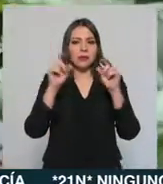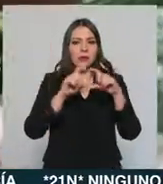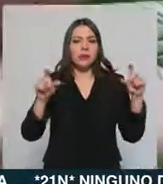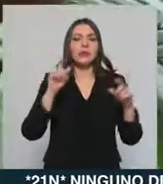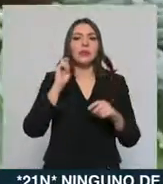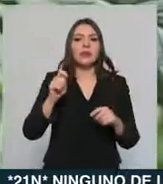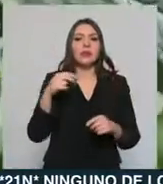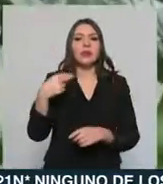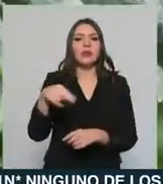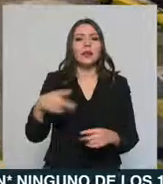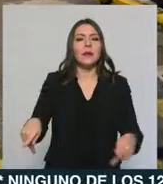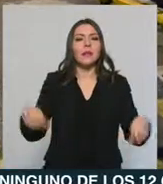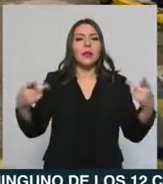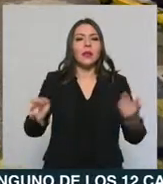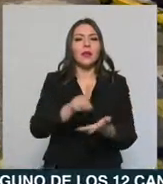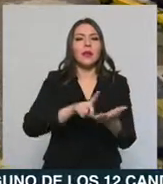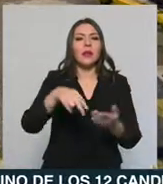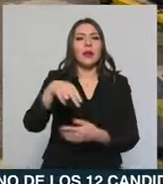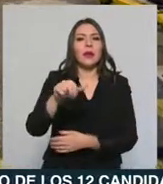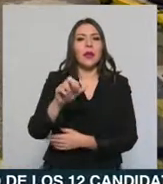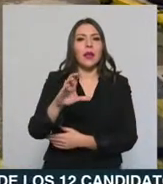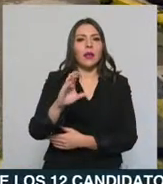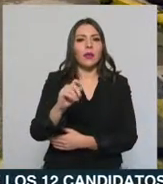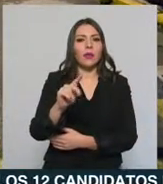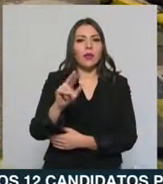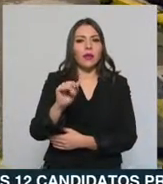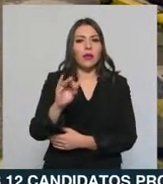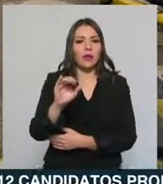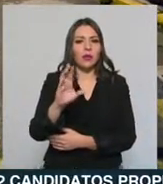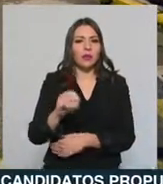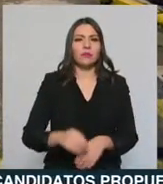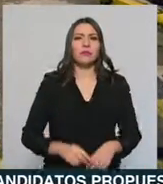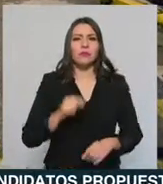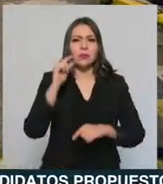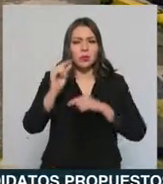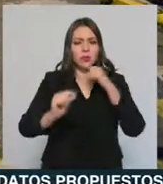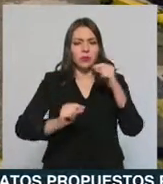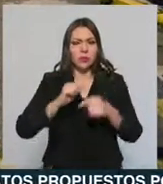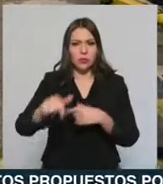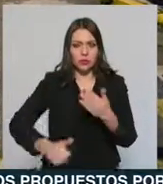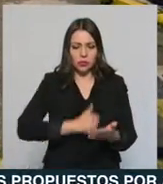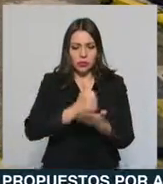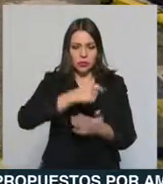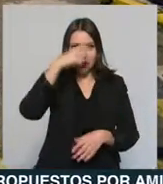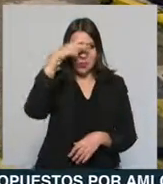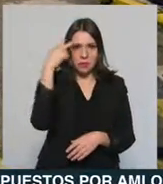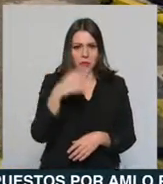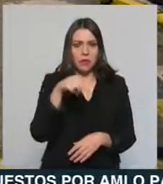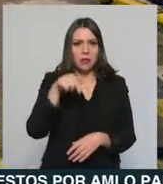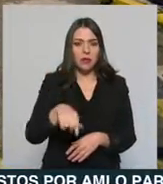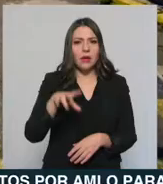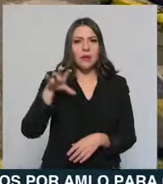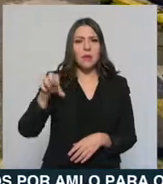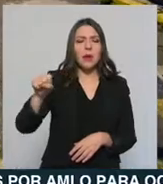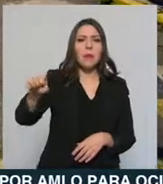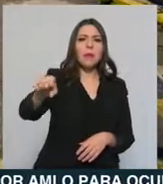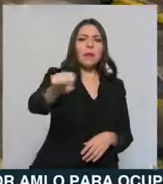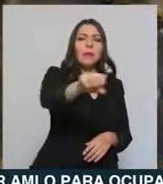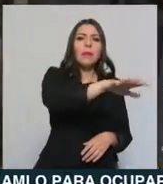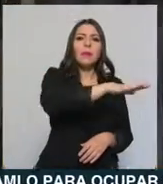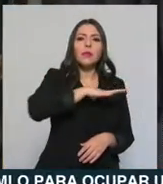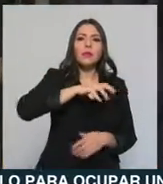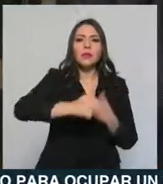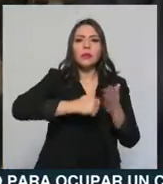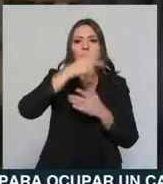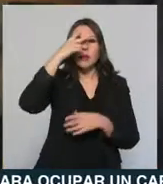¿Cómo de a poco el narcotráfico y la violencia ganaron territorio en la Ciudad de México? El libro Narco CDMX retrata el problema.